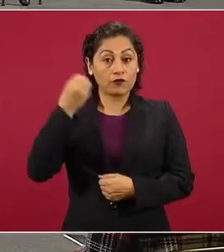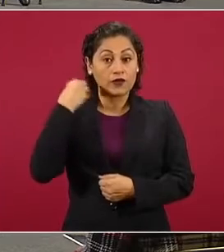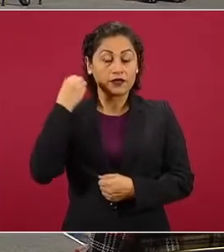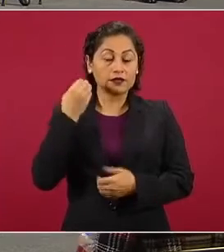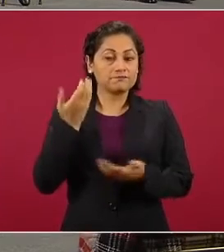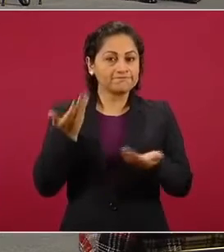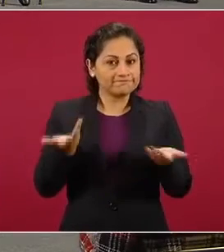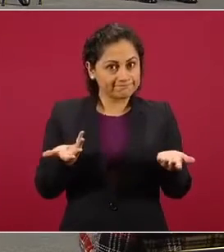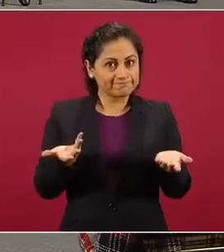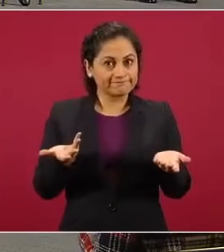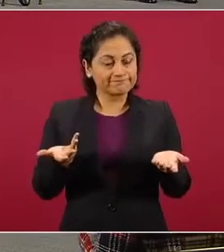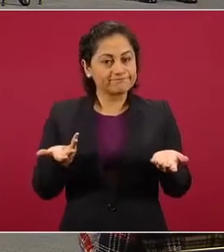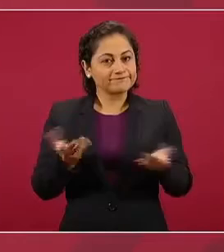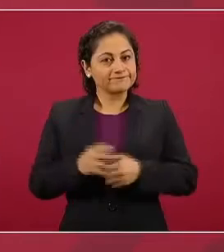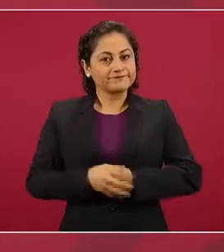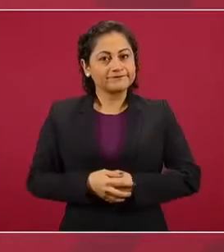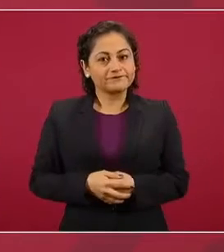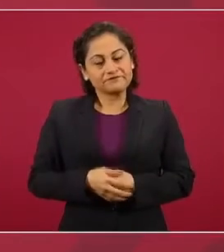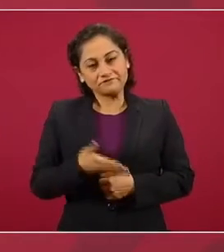relativamente